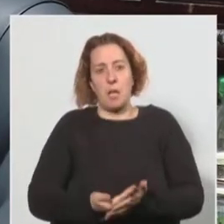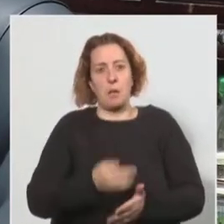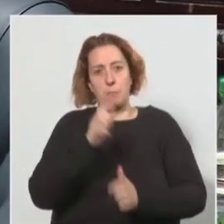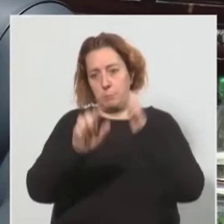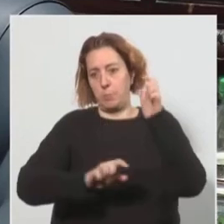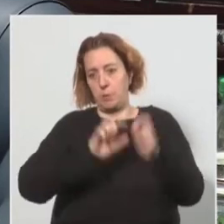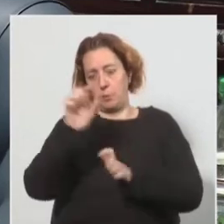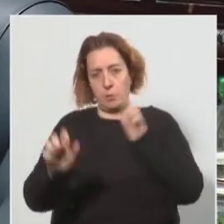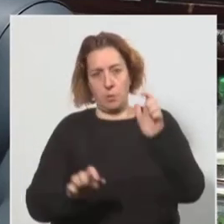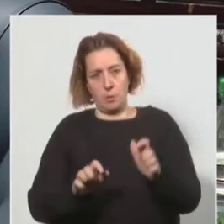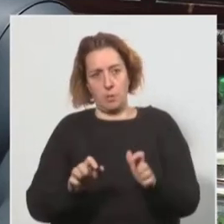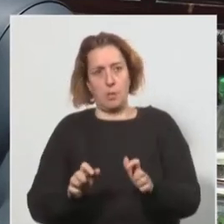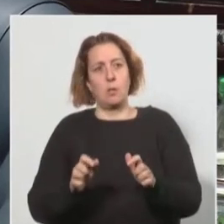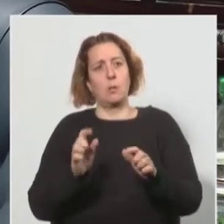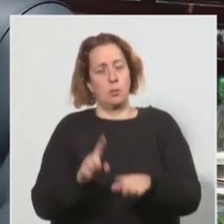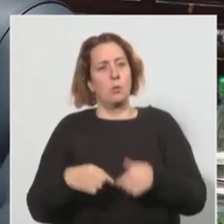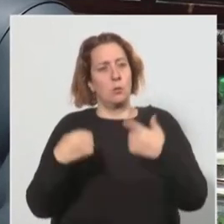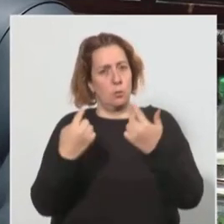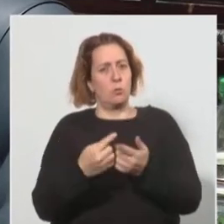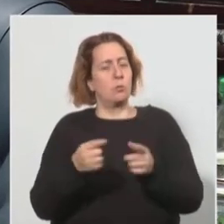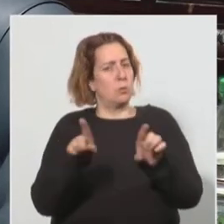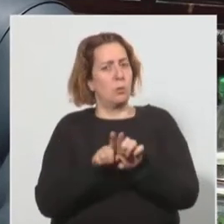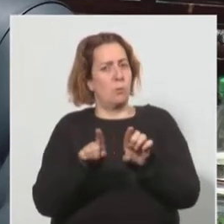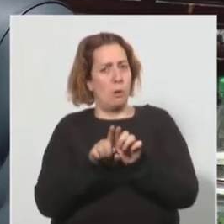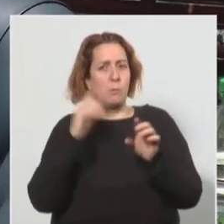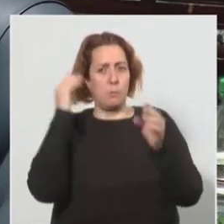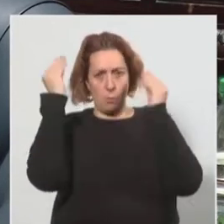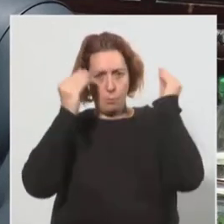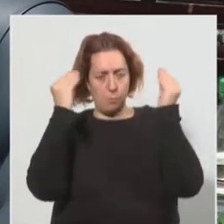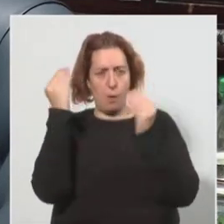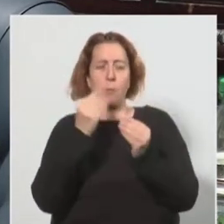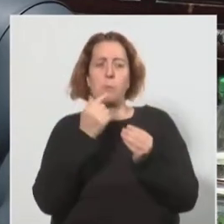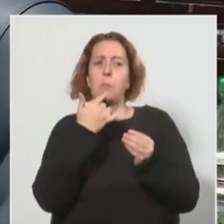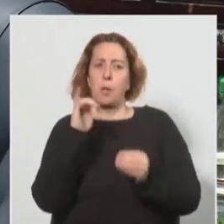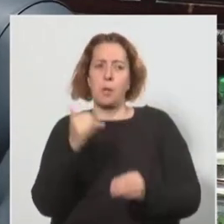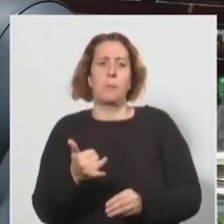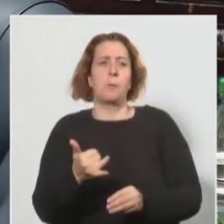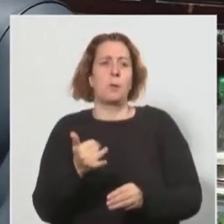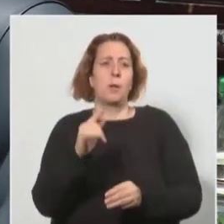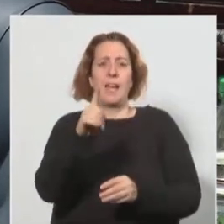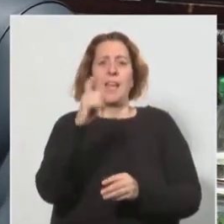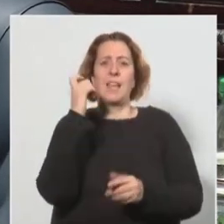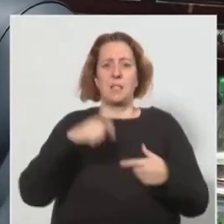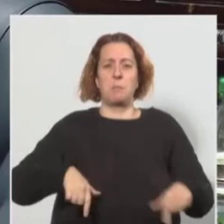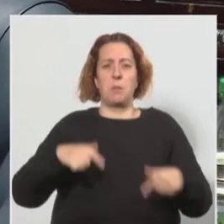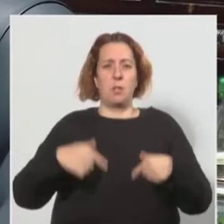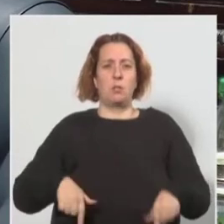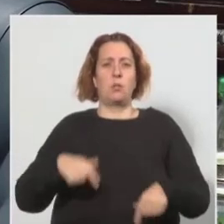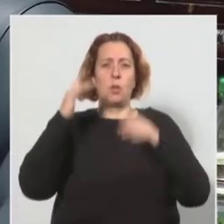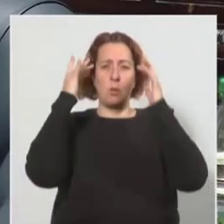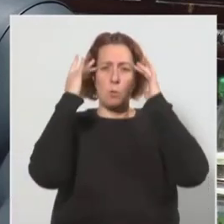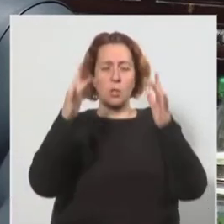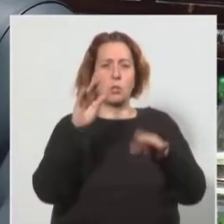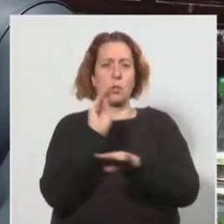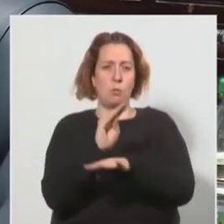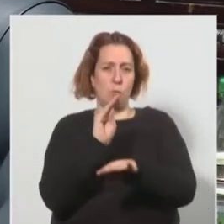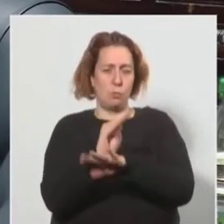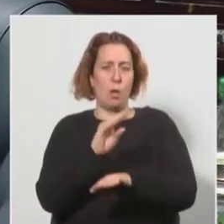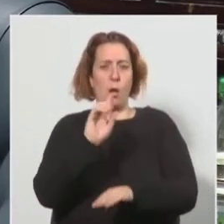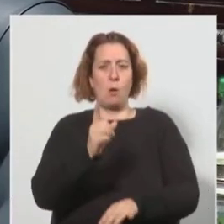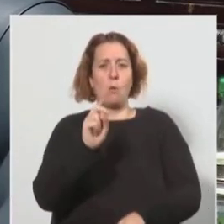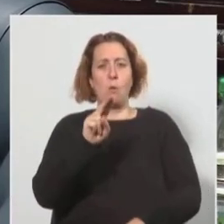ciudadanía. Hacemos propias las preocupaciones que manifestó, por ejemplo, el exministro de Educación y Cultura, Leonardo